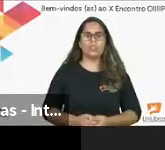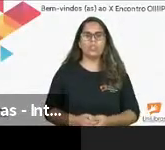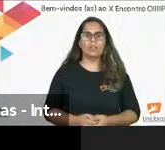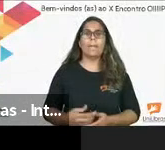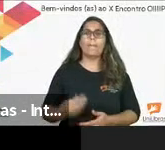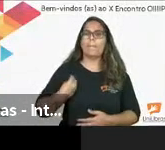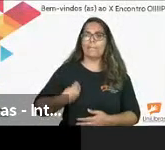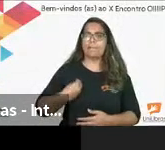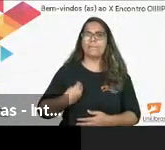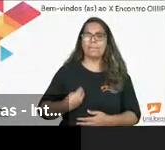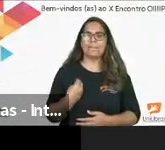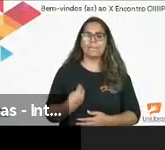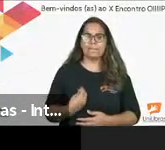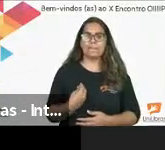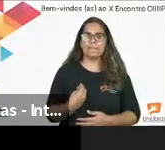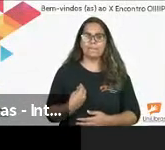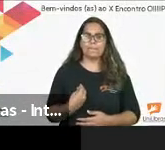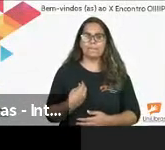participando.